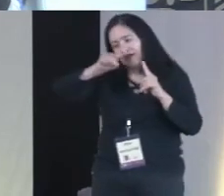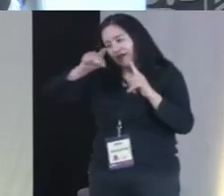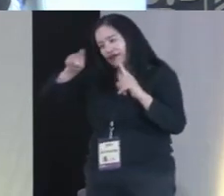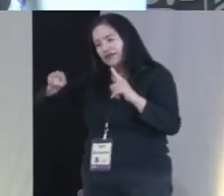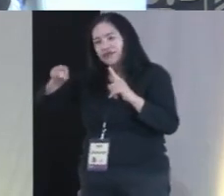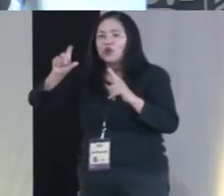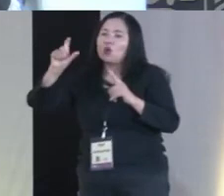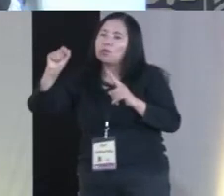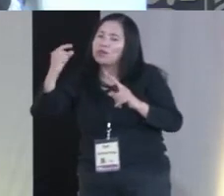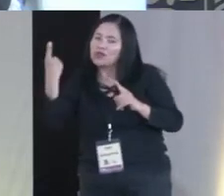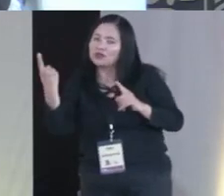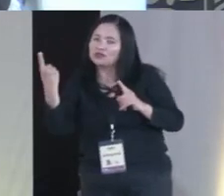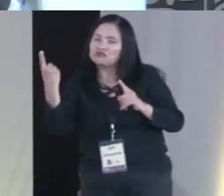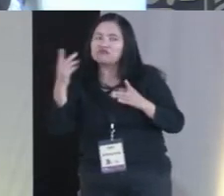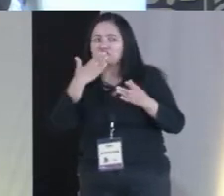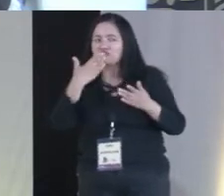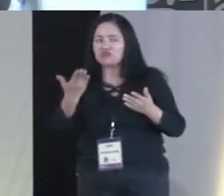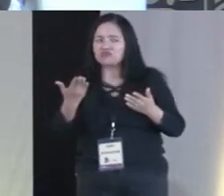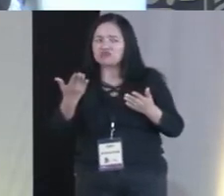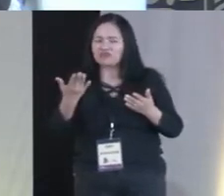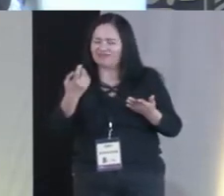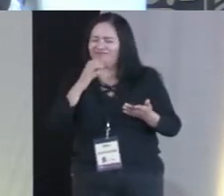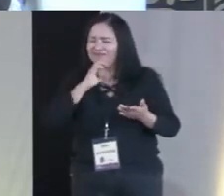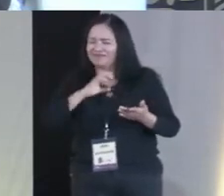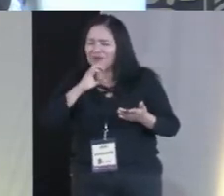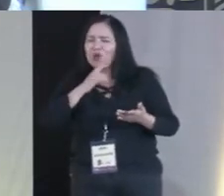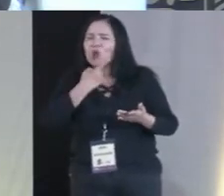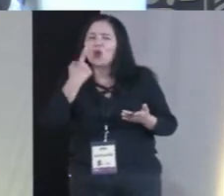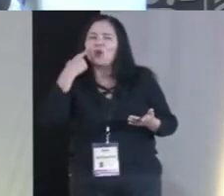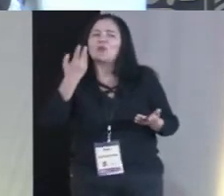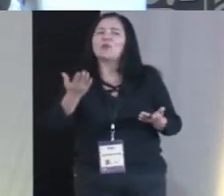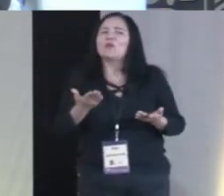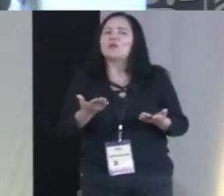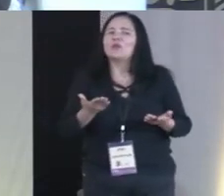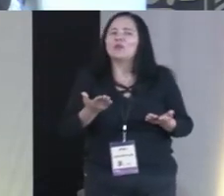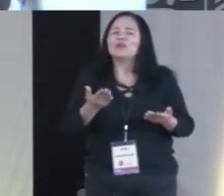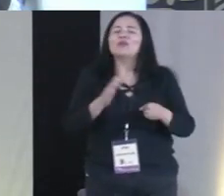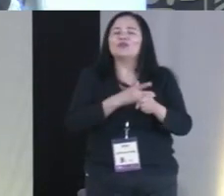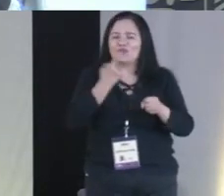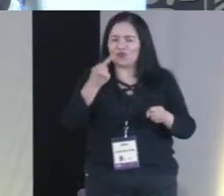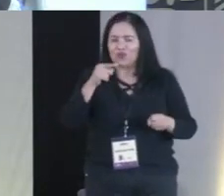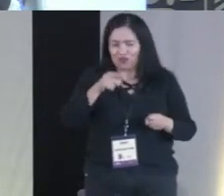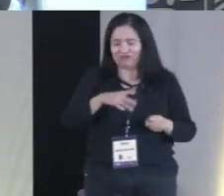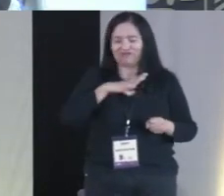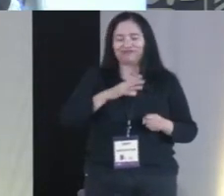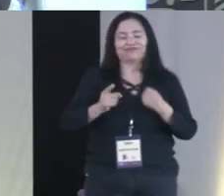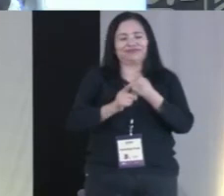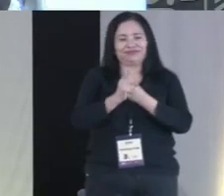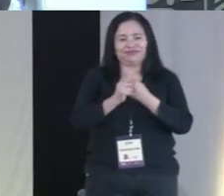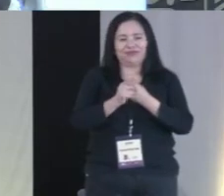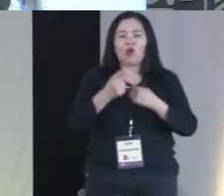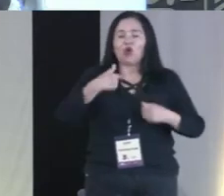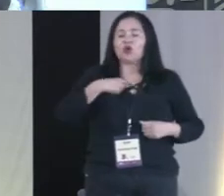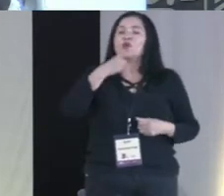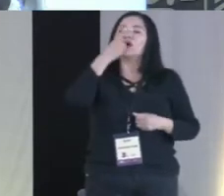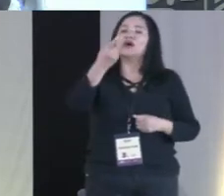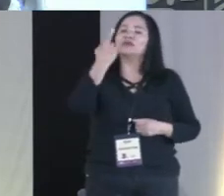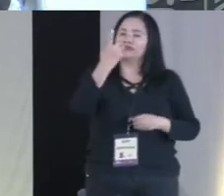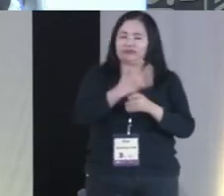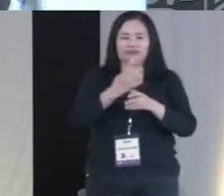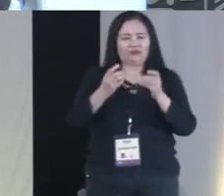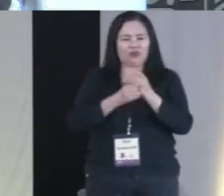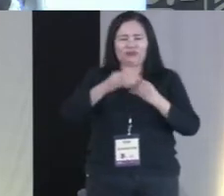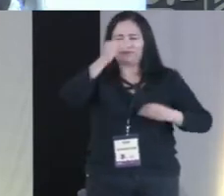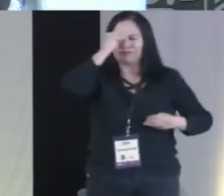sin ningún problema, ¿no? Y es curioso porque sí se plantea todos estos problemas, y voy a decir una cosa horrible a mi amigo